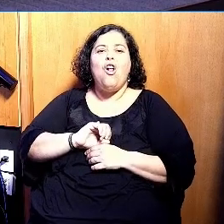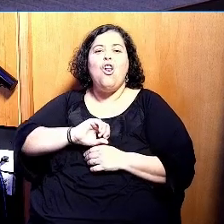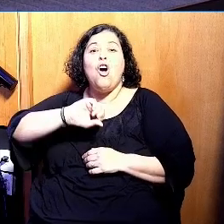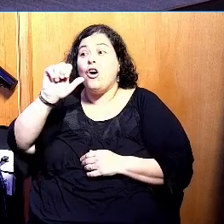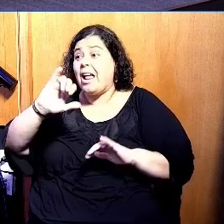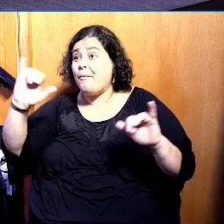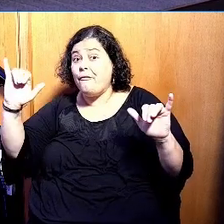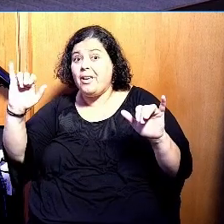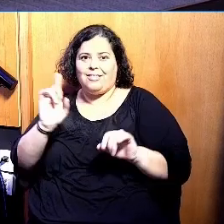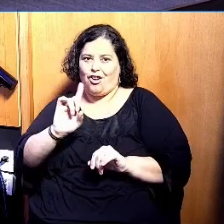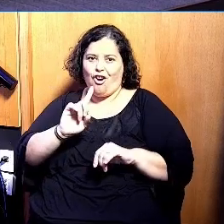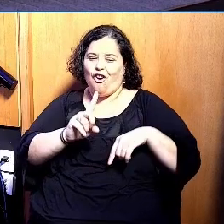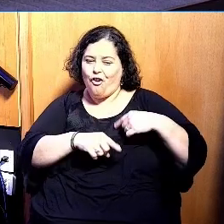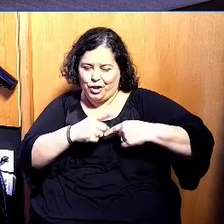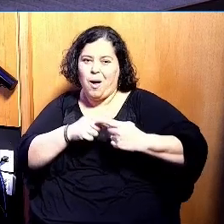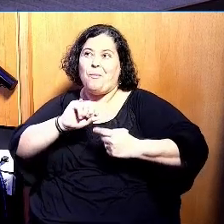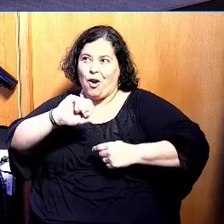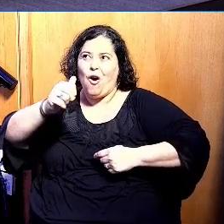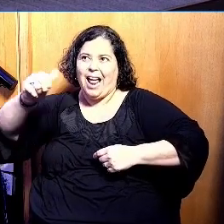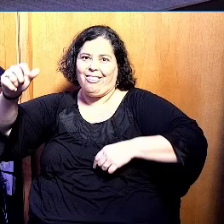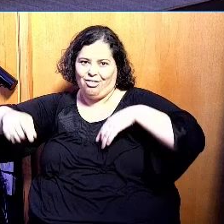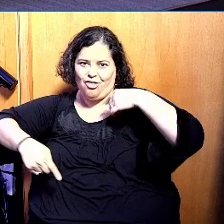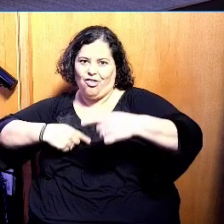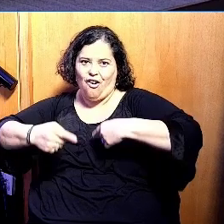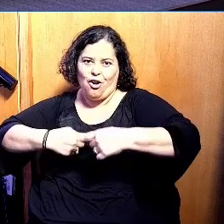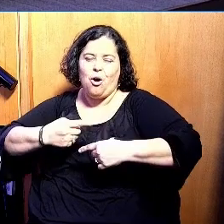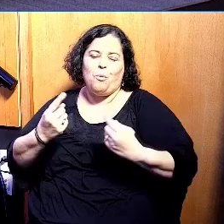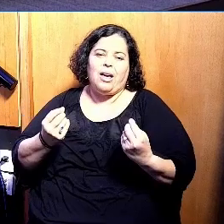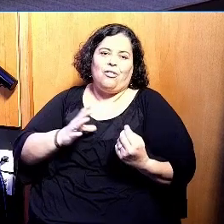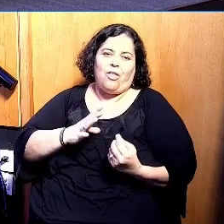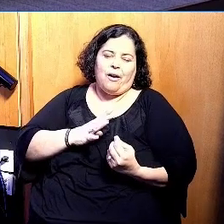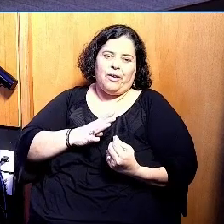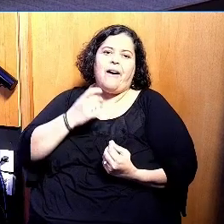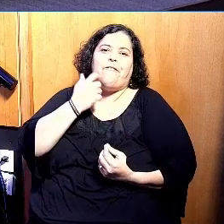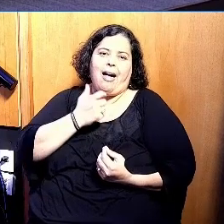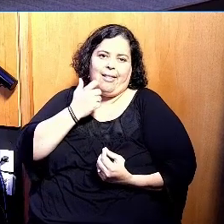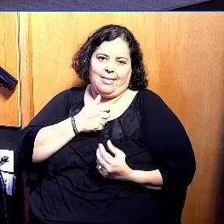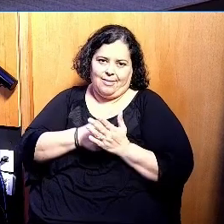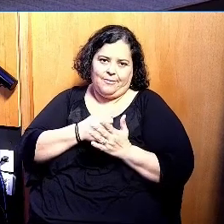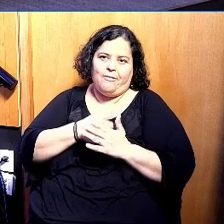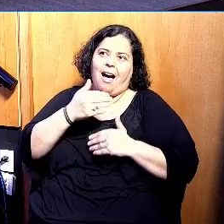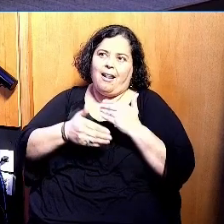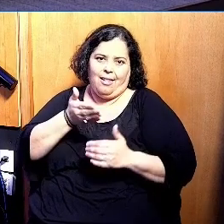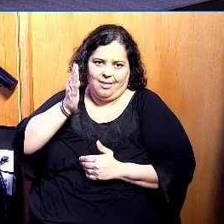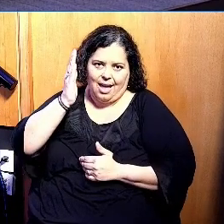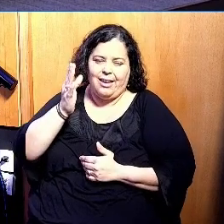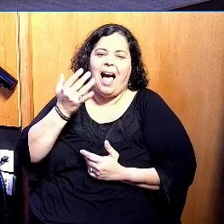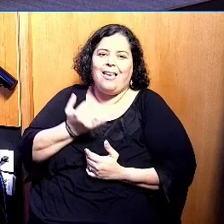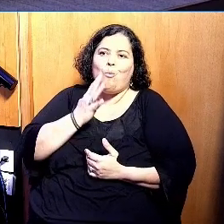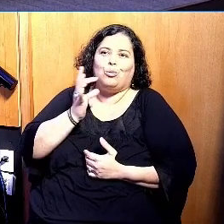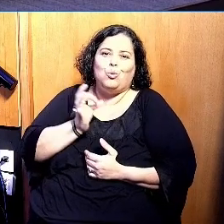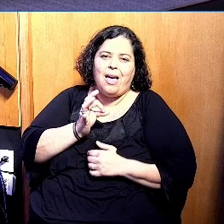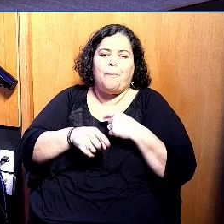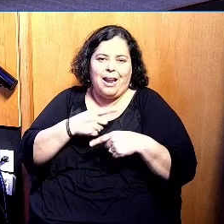cómo estamos lográndolo, deberíamos haber dicho, porque todavía tenemos muchos desafíos y obviamente oportunidades para seguir